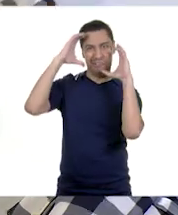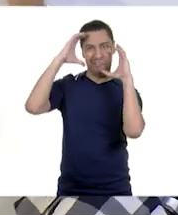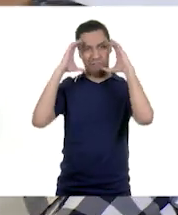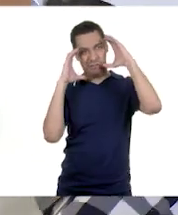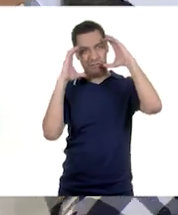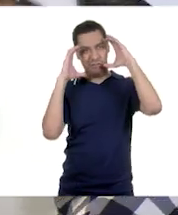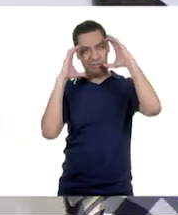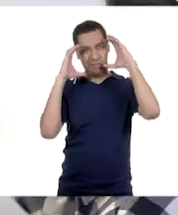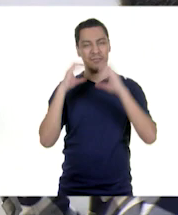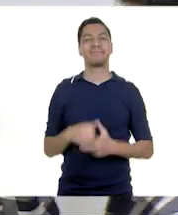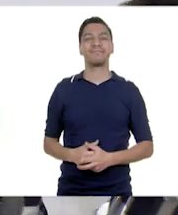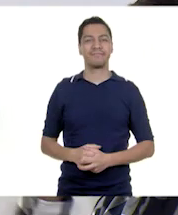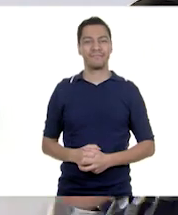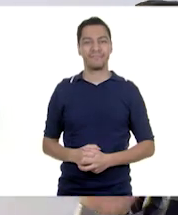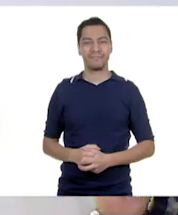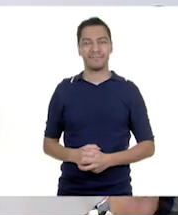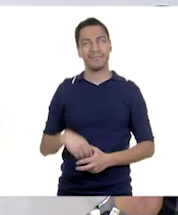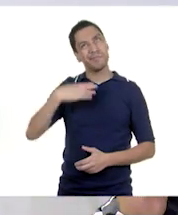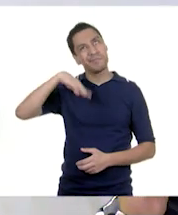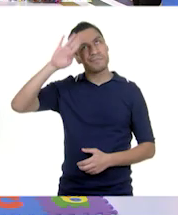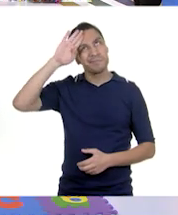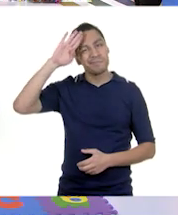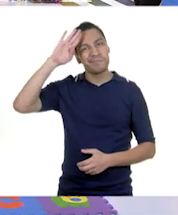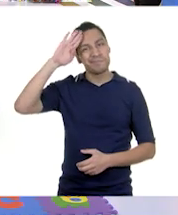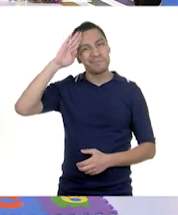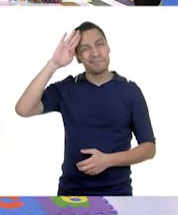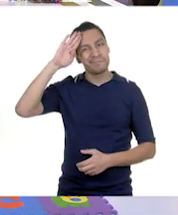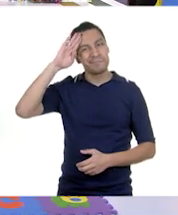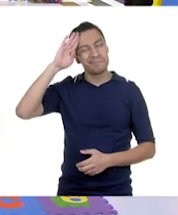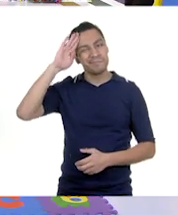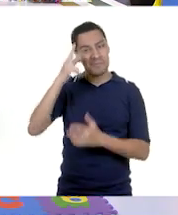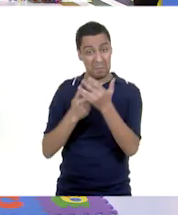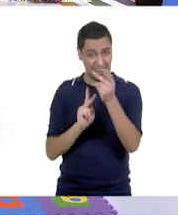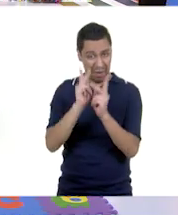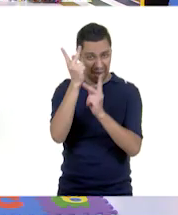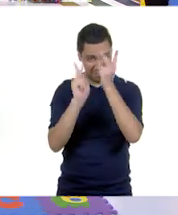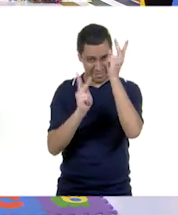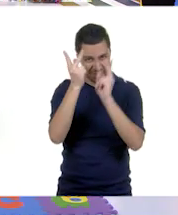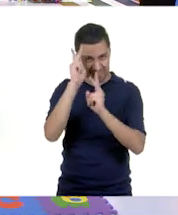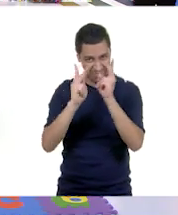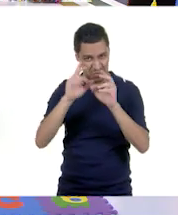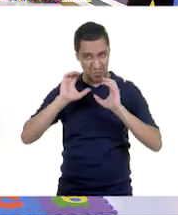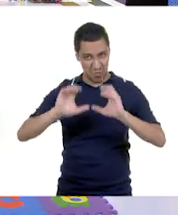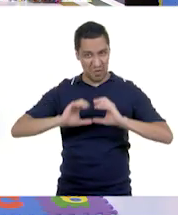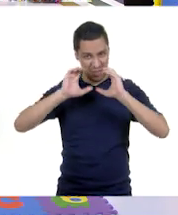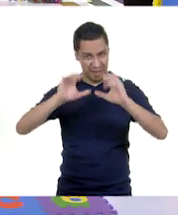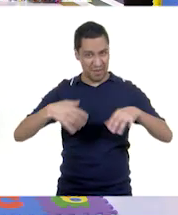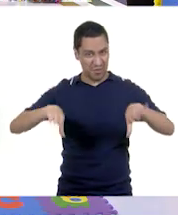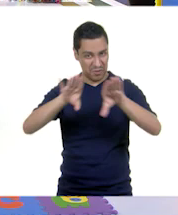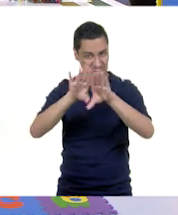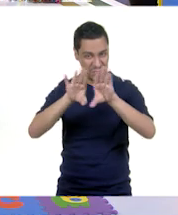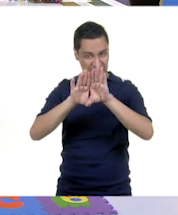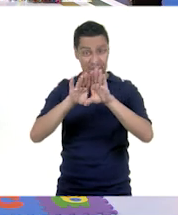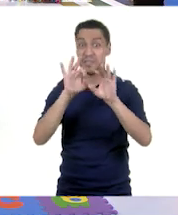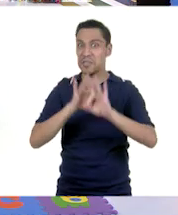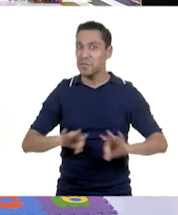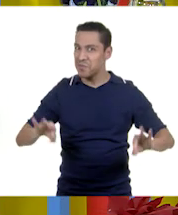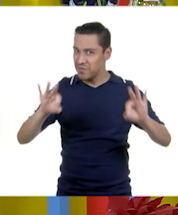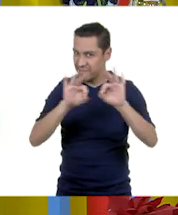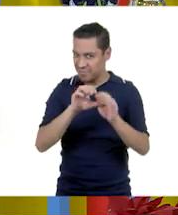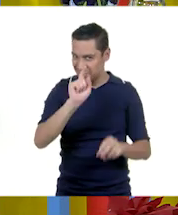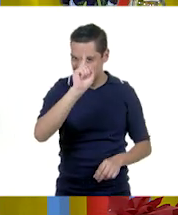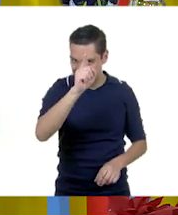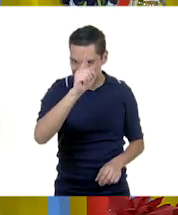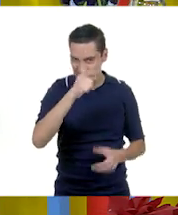mi brazo y estoy meditando acerca de la existencia de la Nochebuena. Muy bien, es importante, niñas y niños, que también